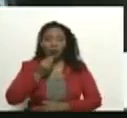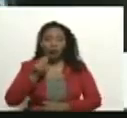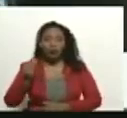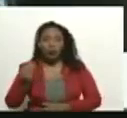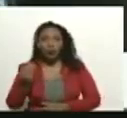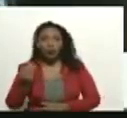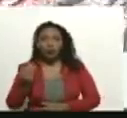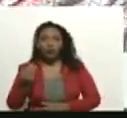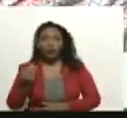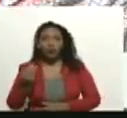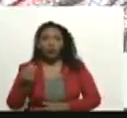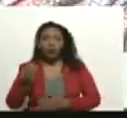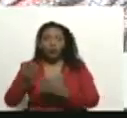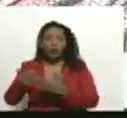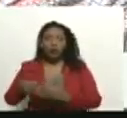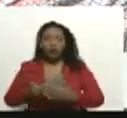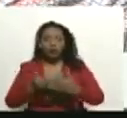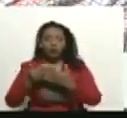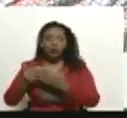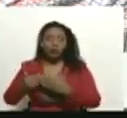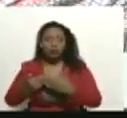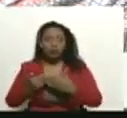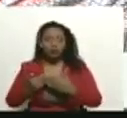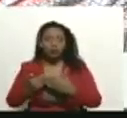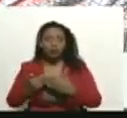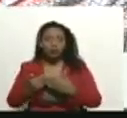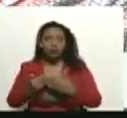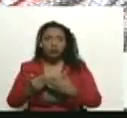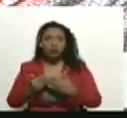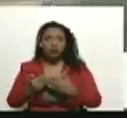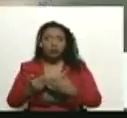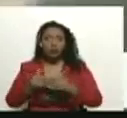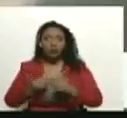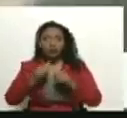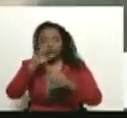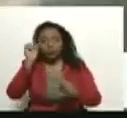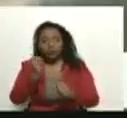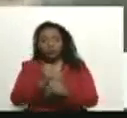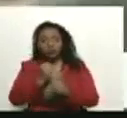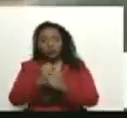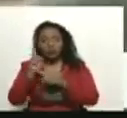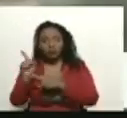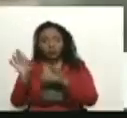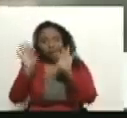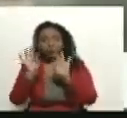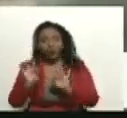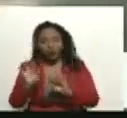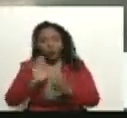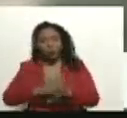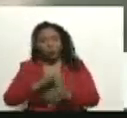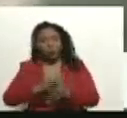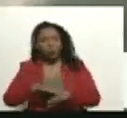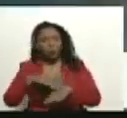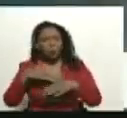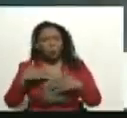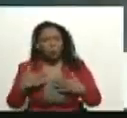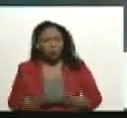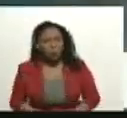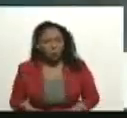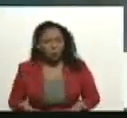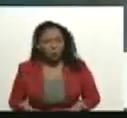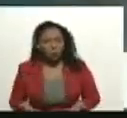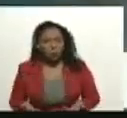nuestros estudiantes en las diversas universidades y carreras empiecen a trabajar en esa vía, porque si no, vamos a estar todo el